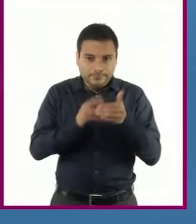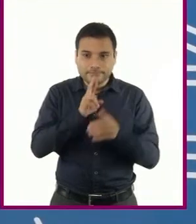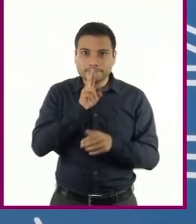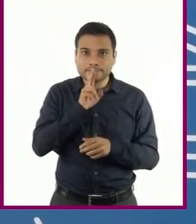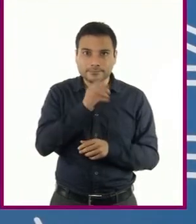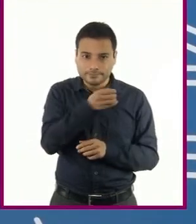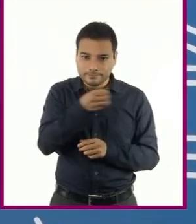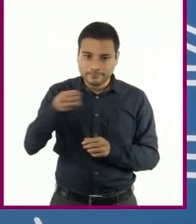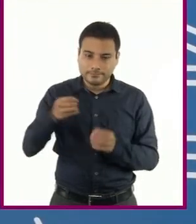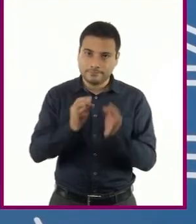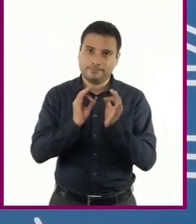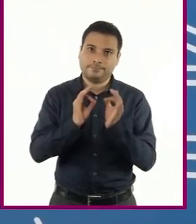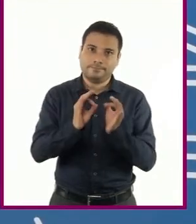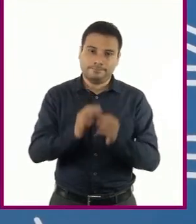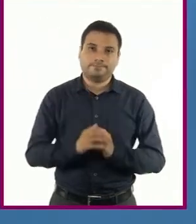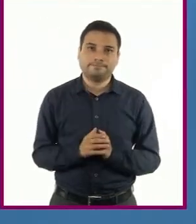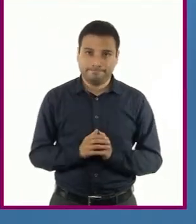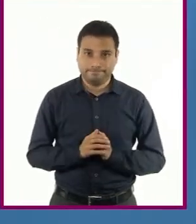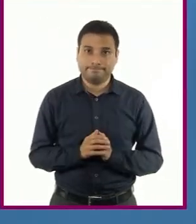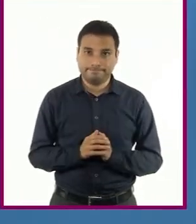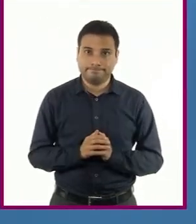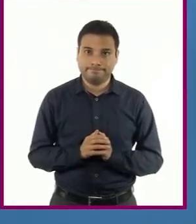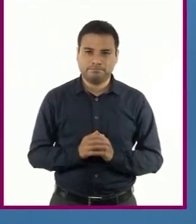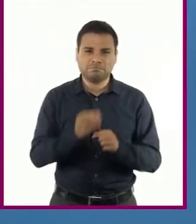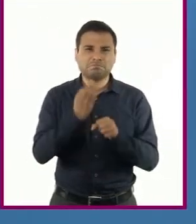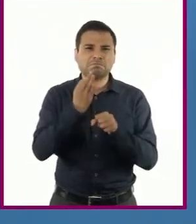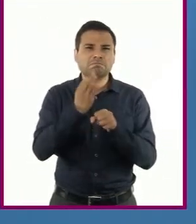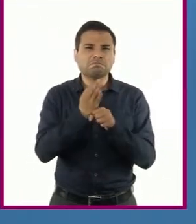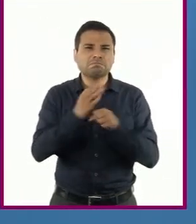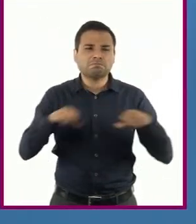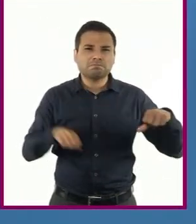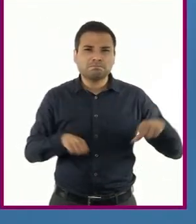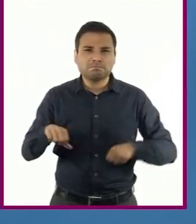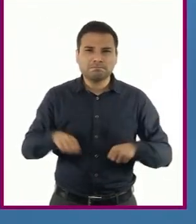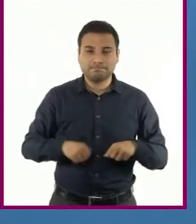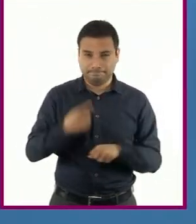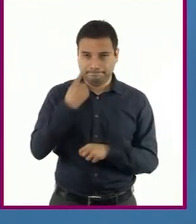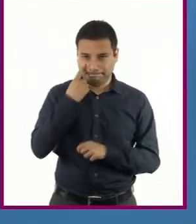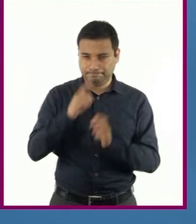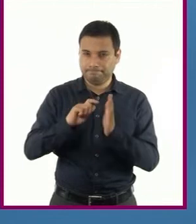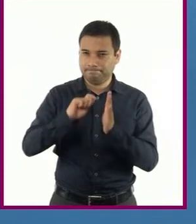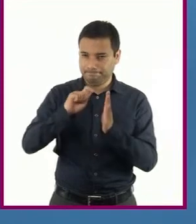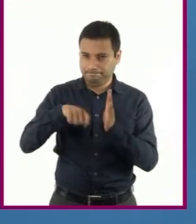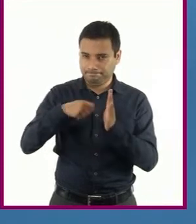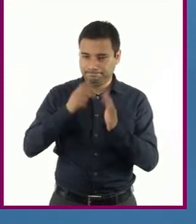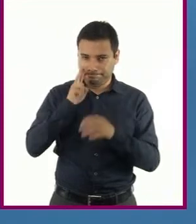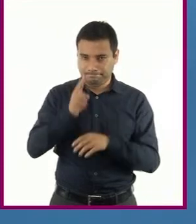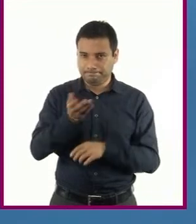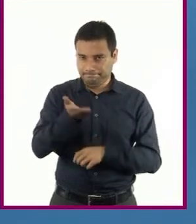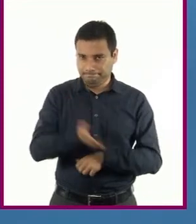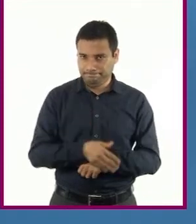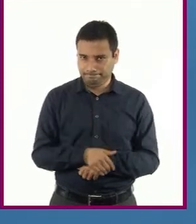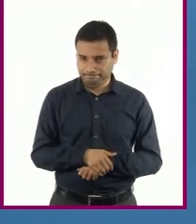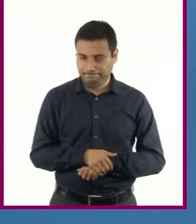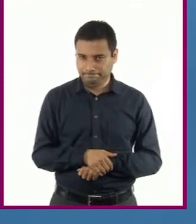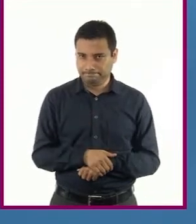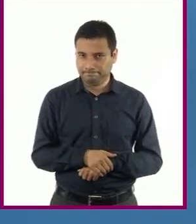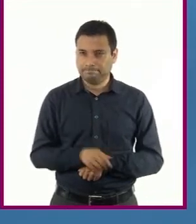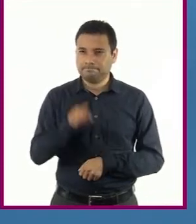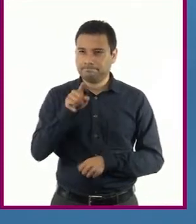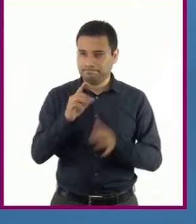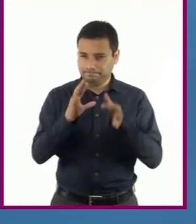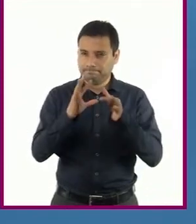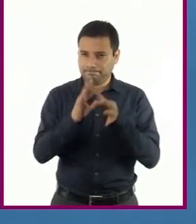progreso. Para realizar el reto del día, les pido que veamos y escuchemos el siguiente video que nos ejemplificará